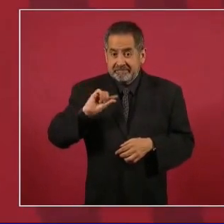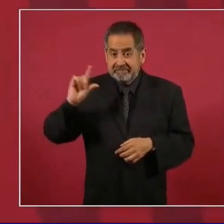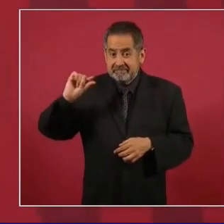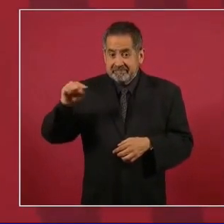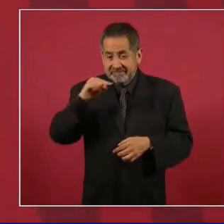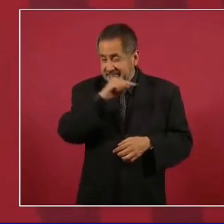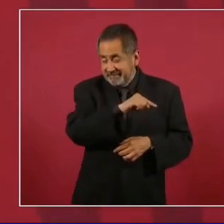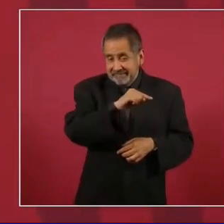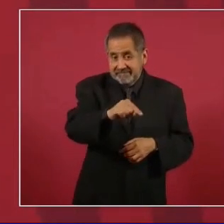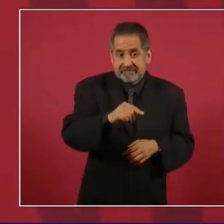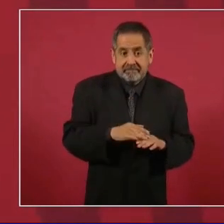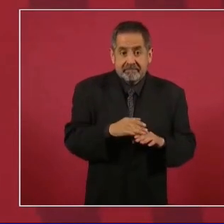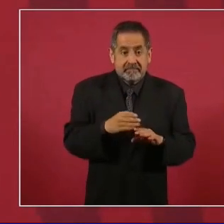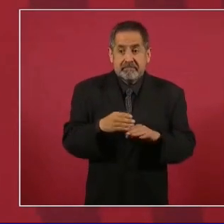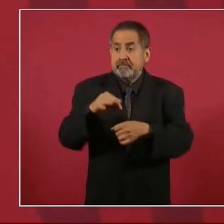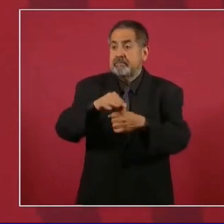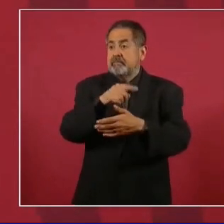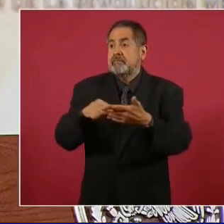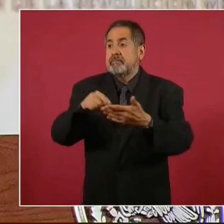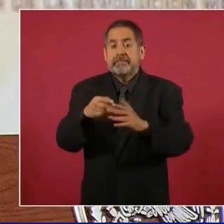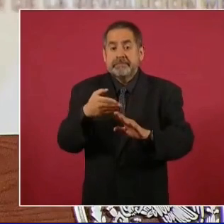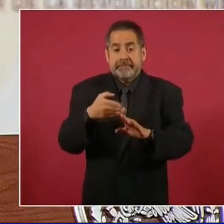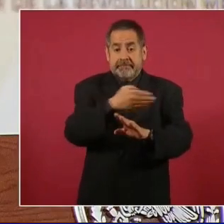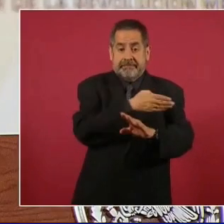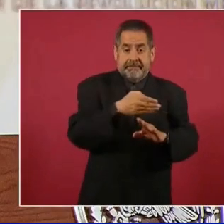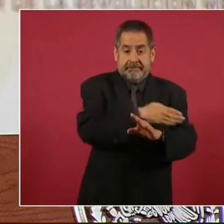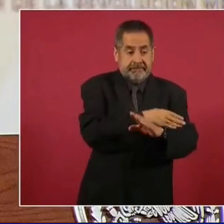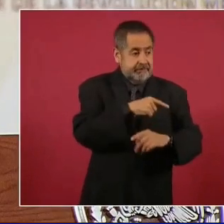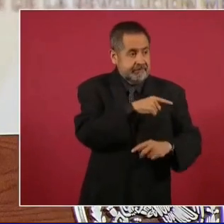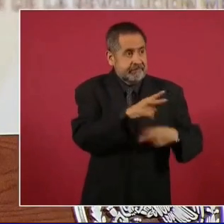fueron antes de las elecciones